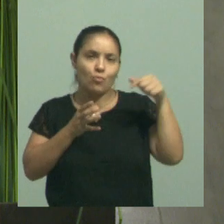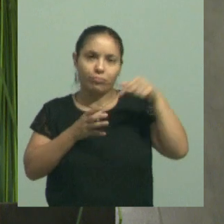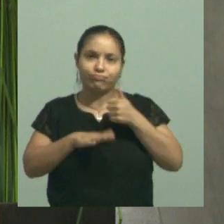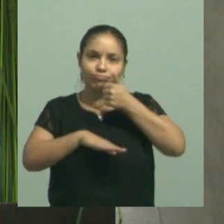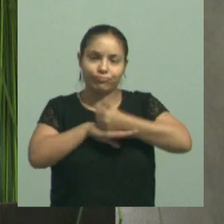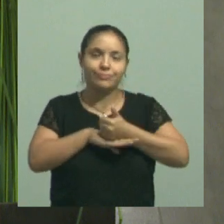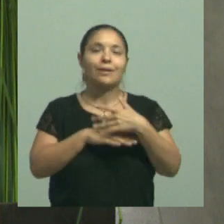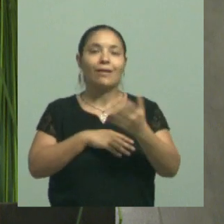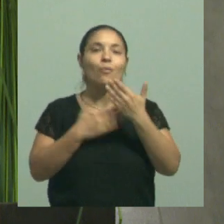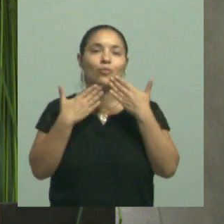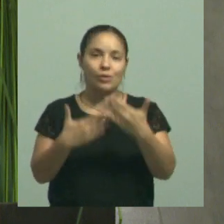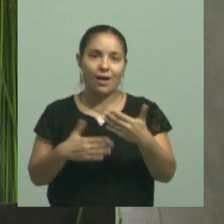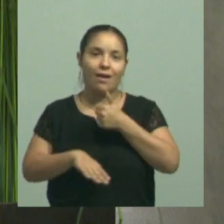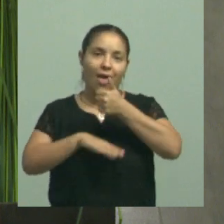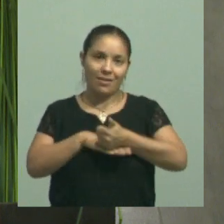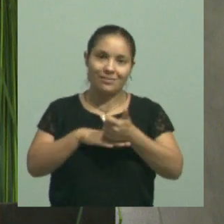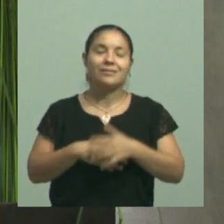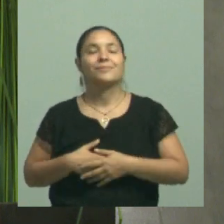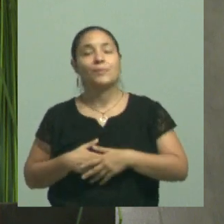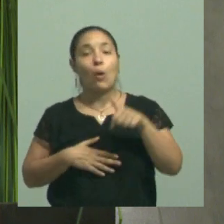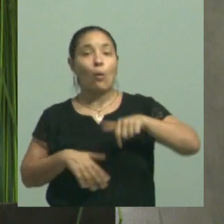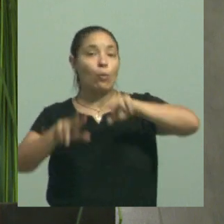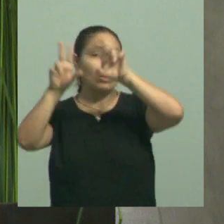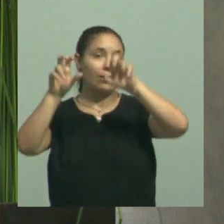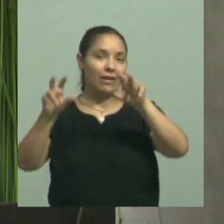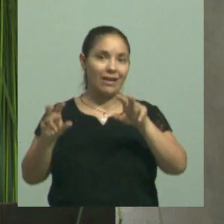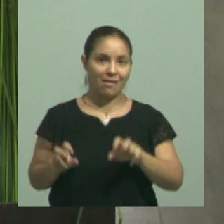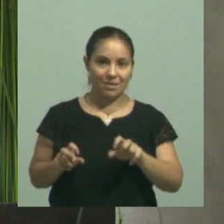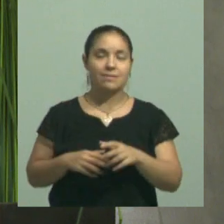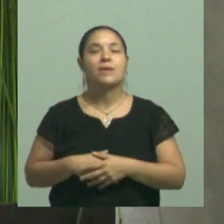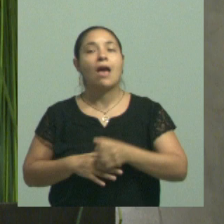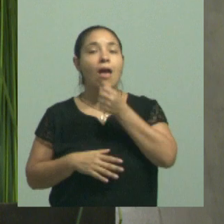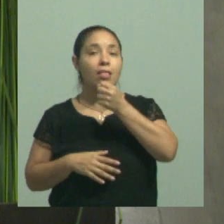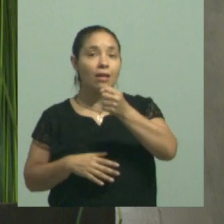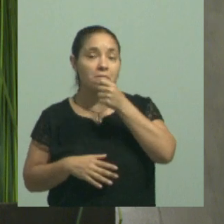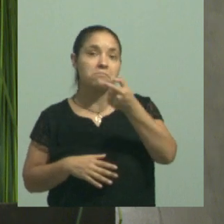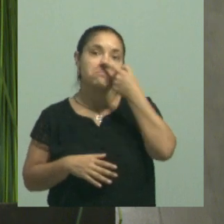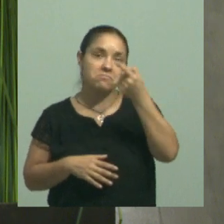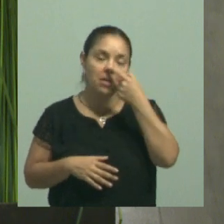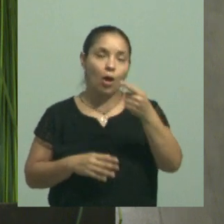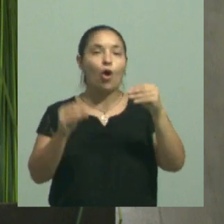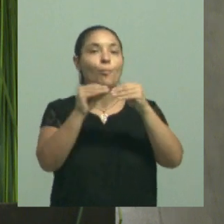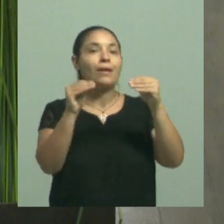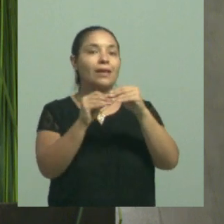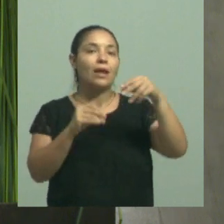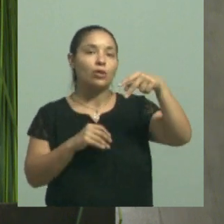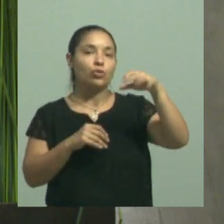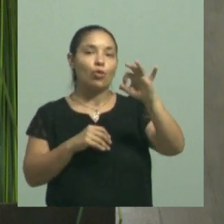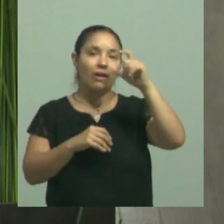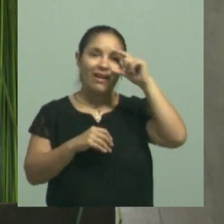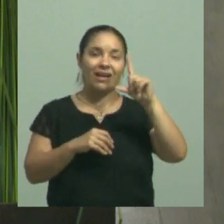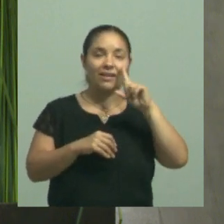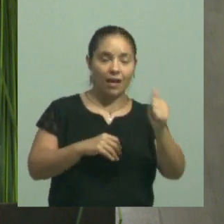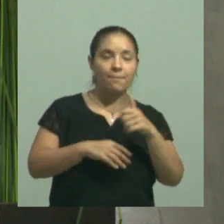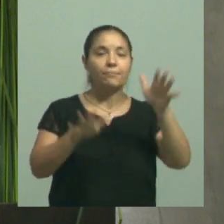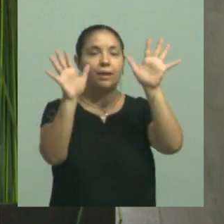a hoy tocar distintos temas, ¿no? Vamos a tener una entrevista muy interesante que ha hecho nuestra compañera Noelia Delgado con Martín